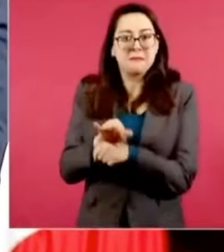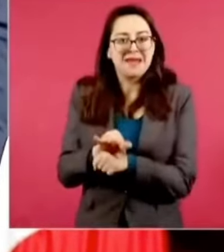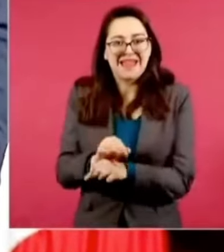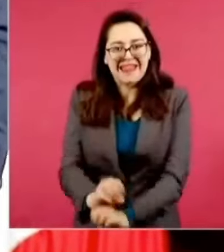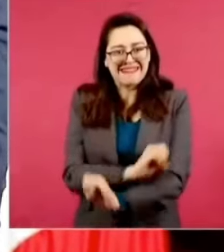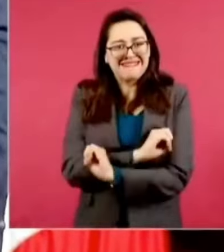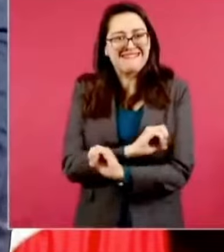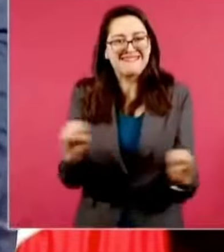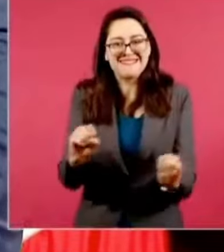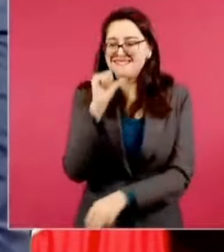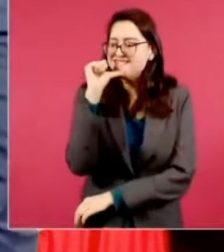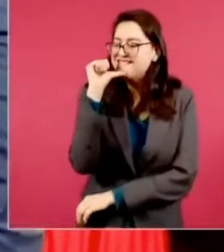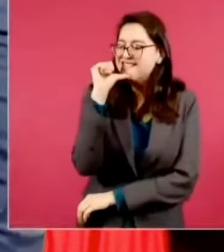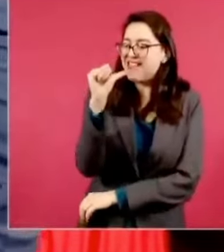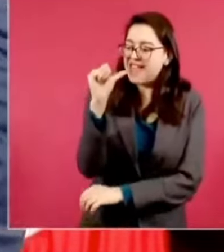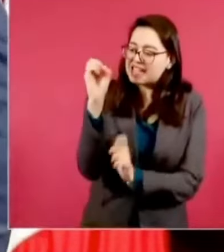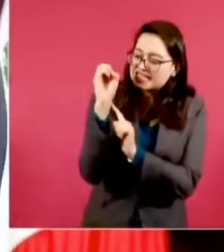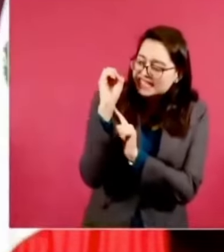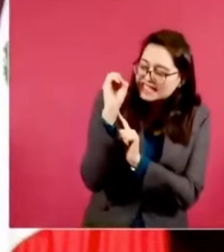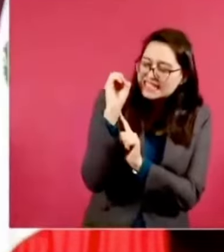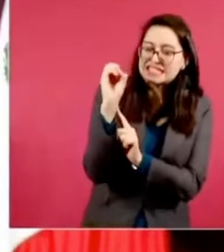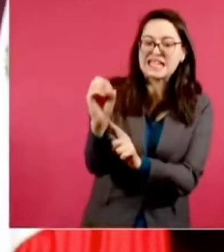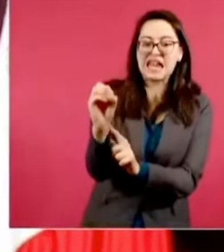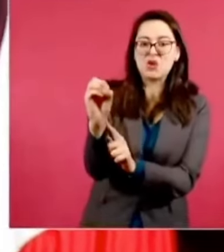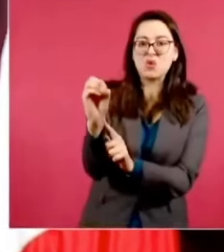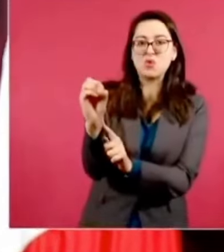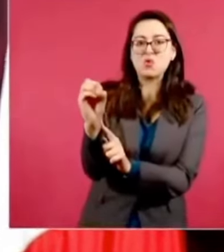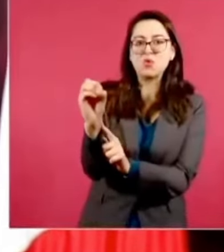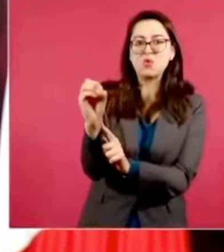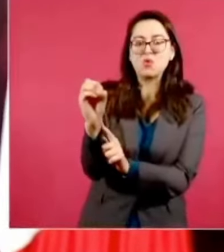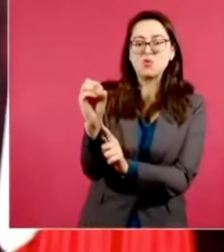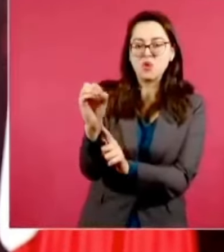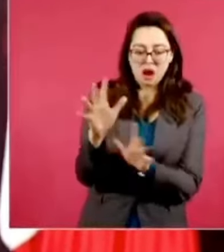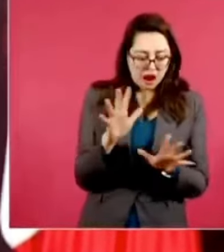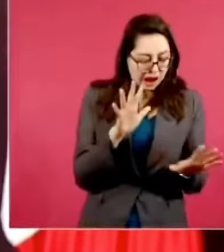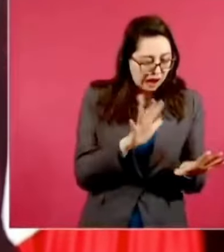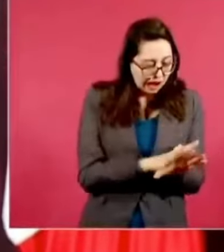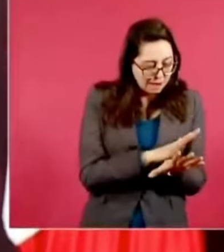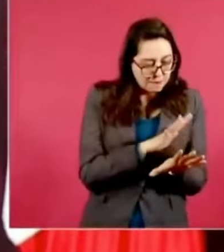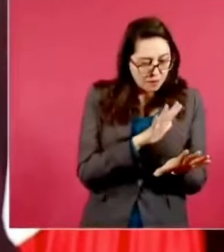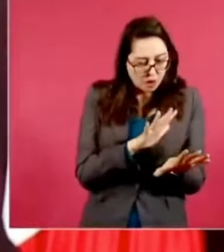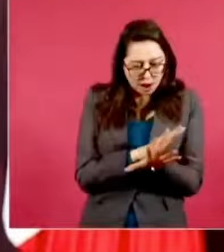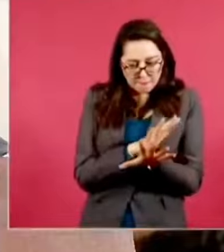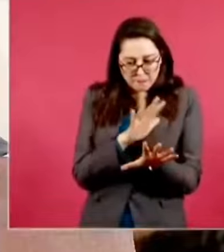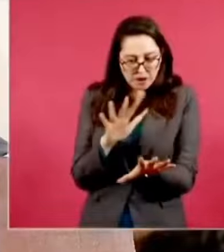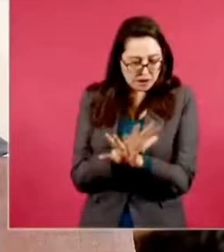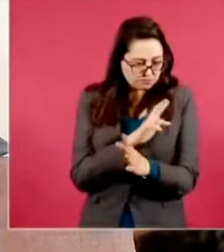Todas las reformas fueron para ajustar el marco legal